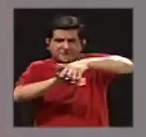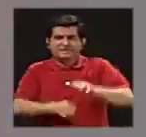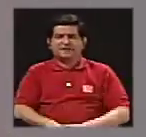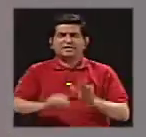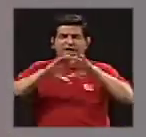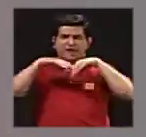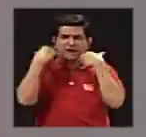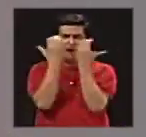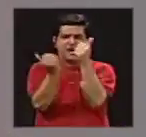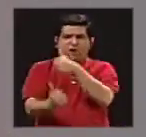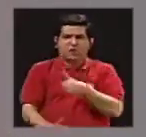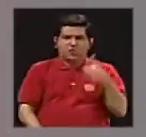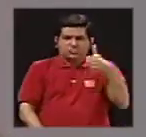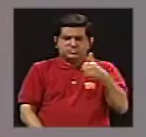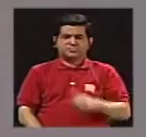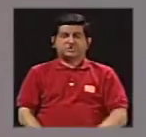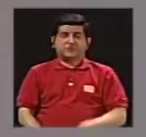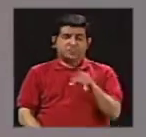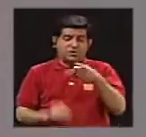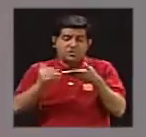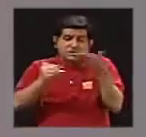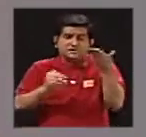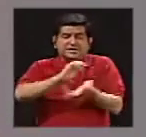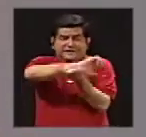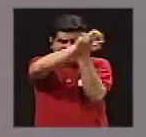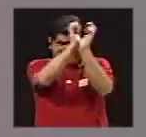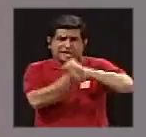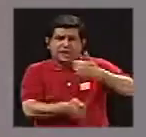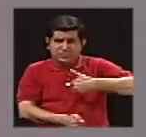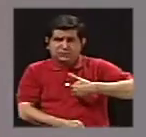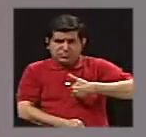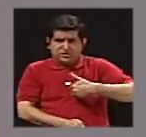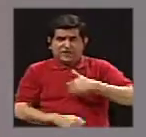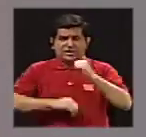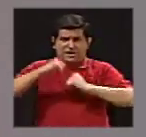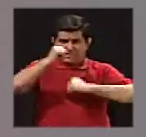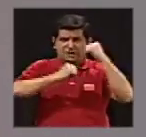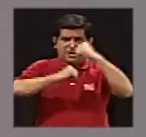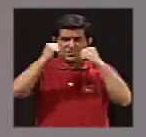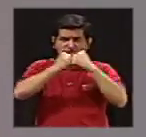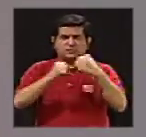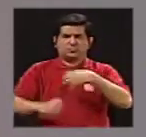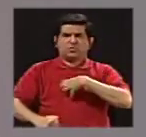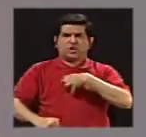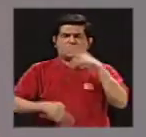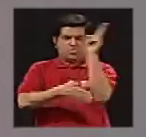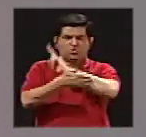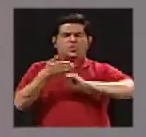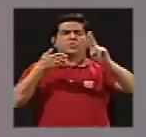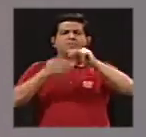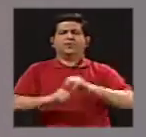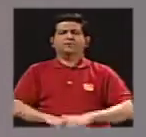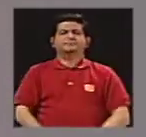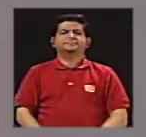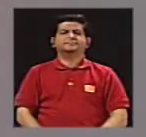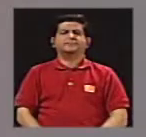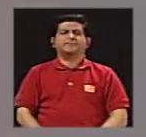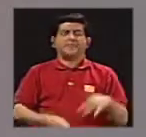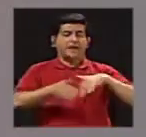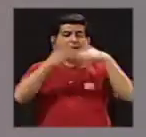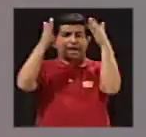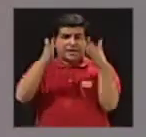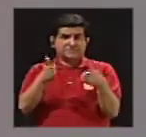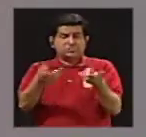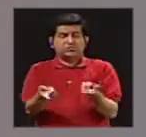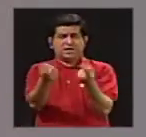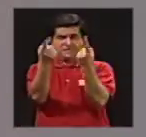de rectoría aspectos de ese tipo que modificarían bastante la estructura univers los estudiantes